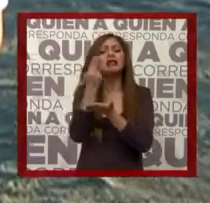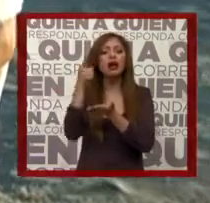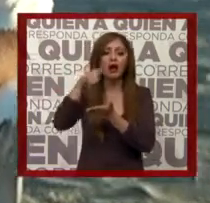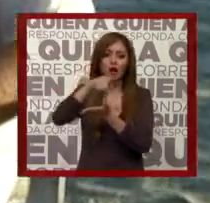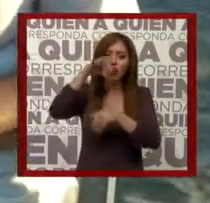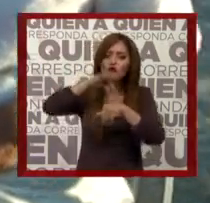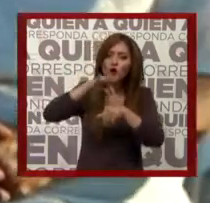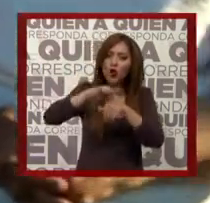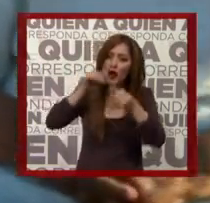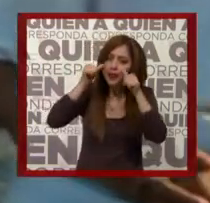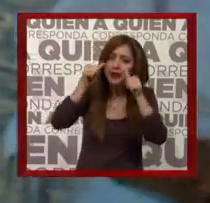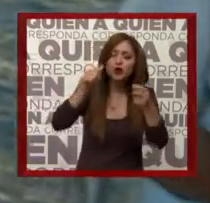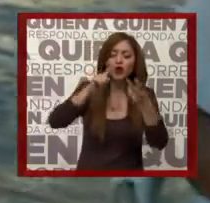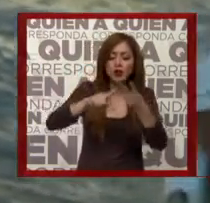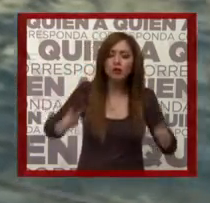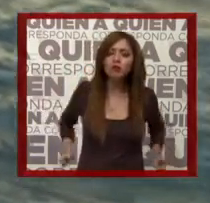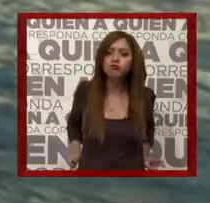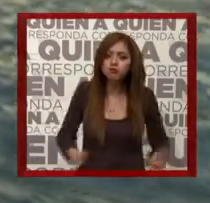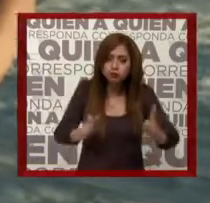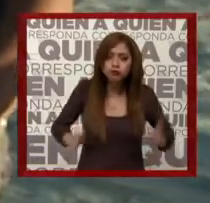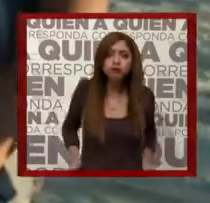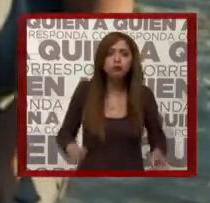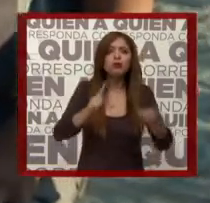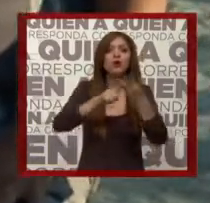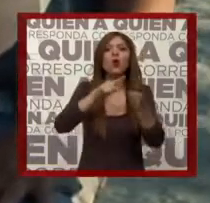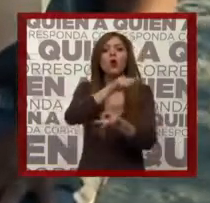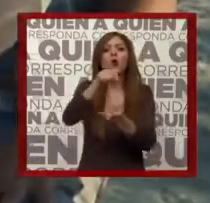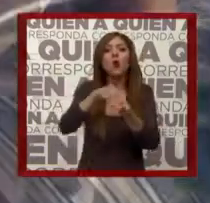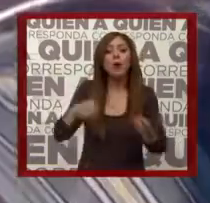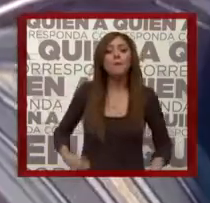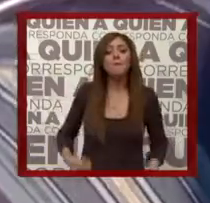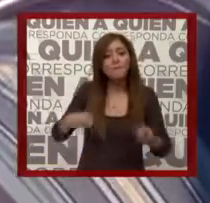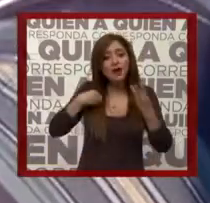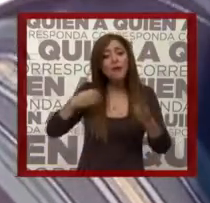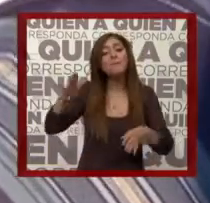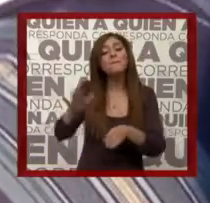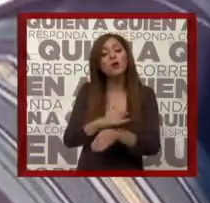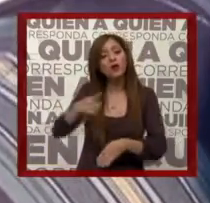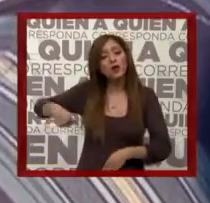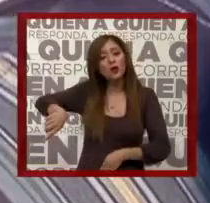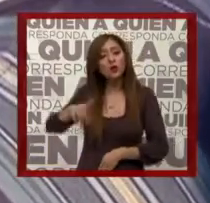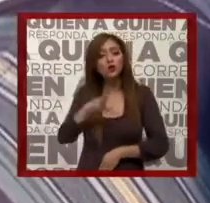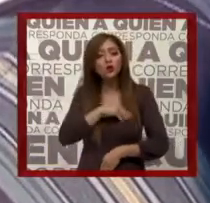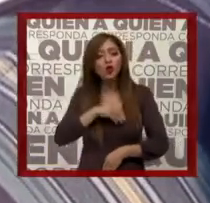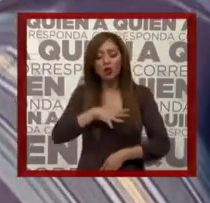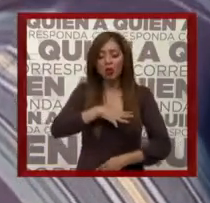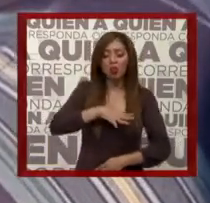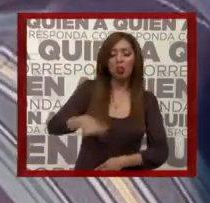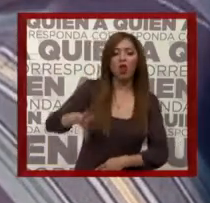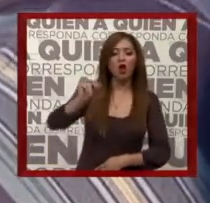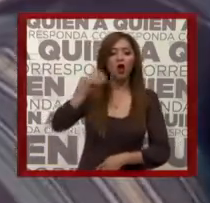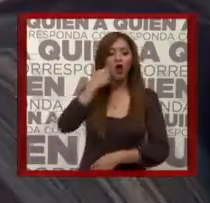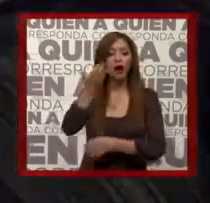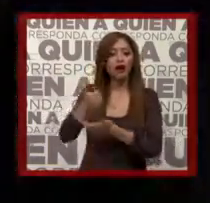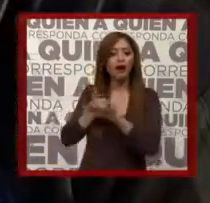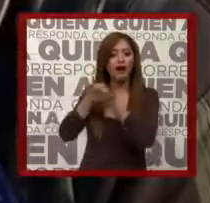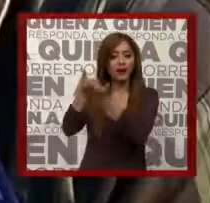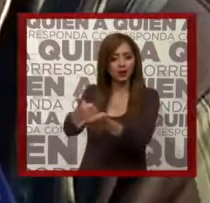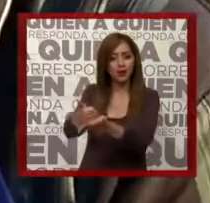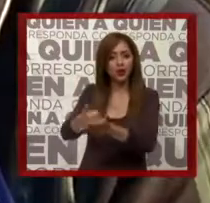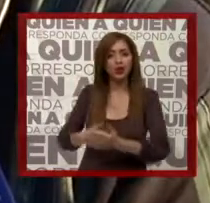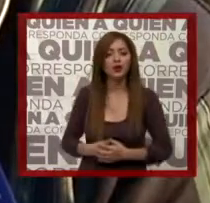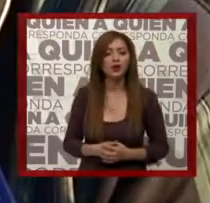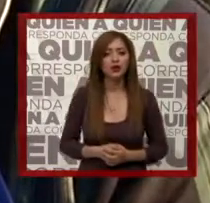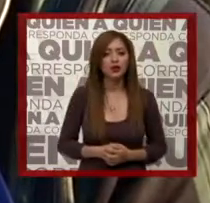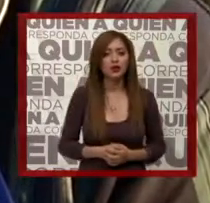médica, sillas de ruedas y también un lugar donde vivir, ya que la mayoría de sus hijos no quieren ayudarlos. ¿Qué necesita? Ocupa